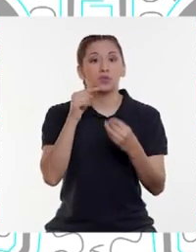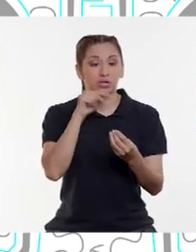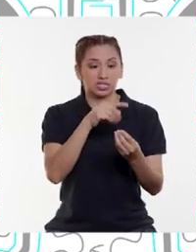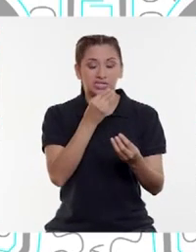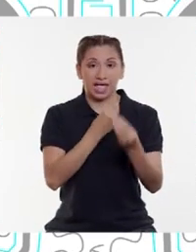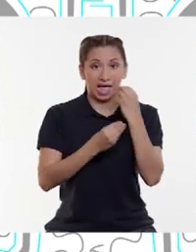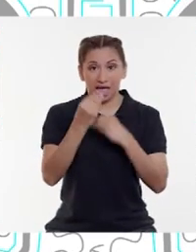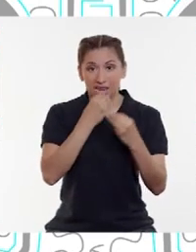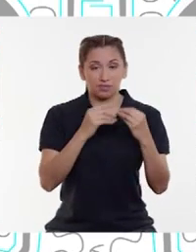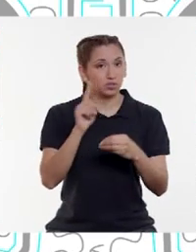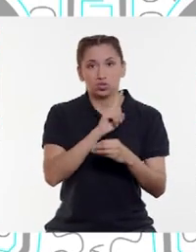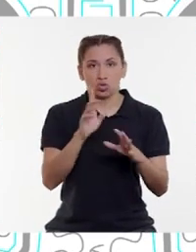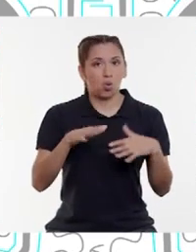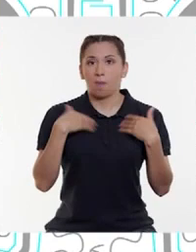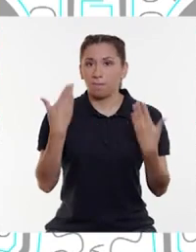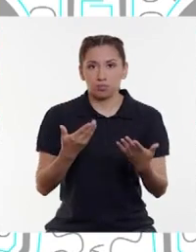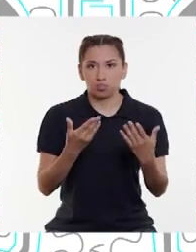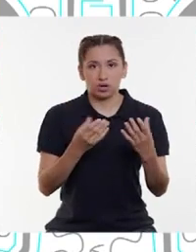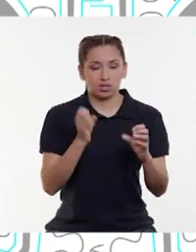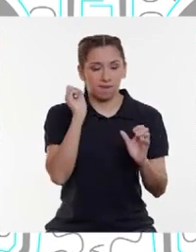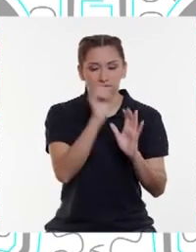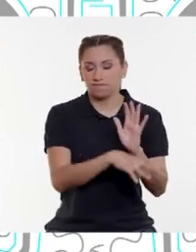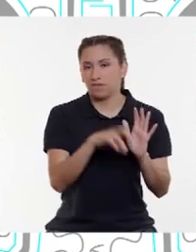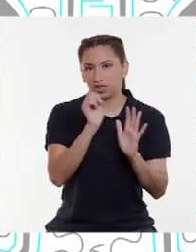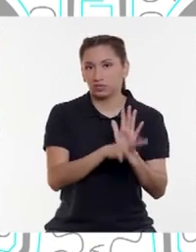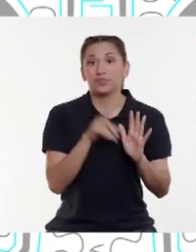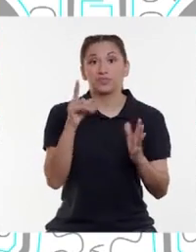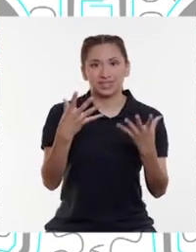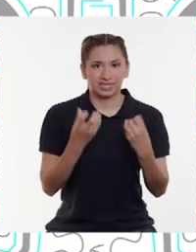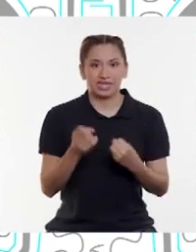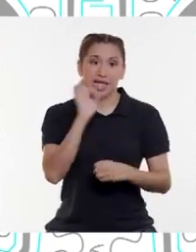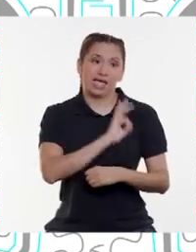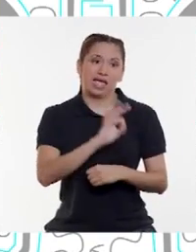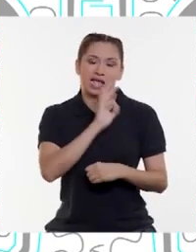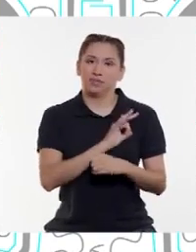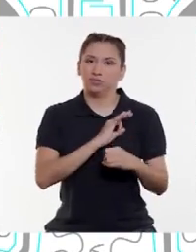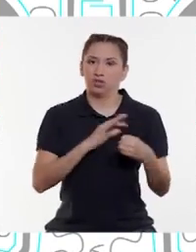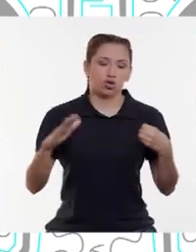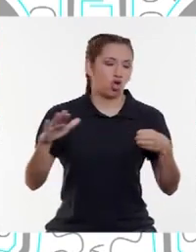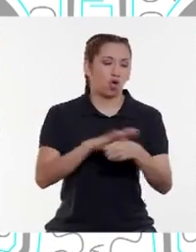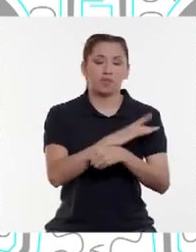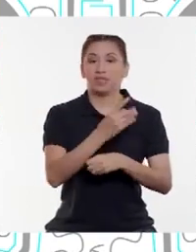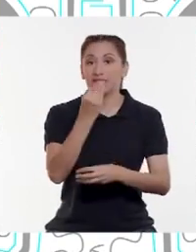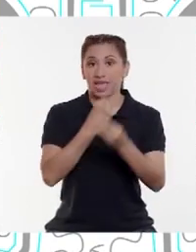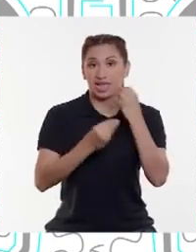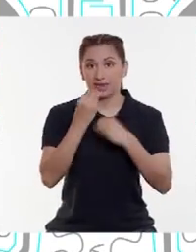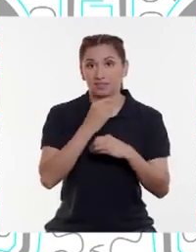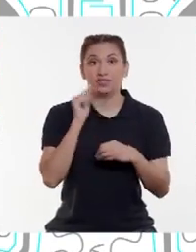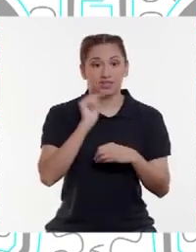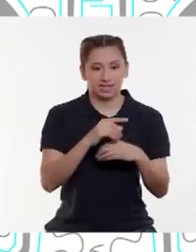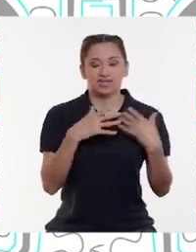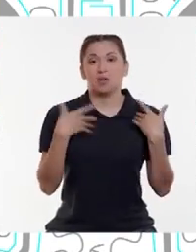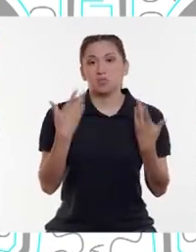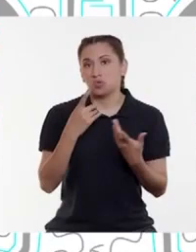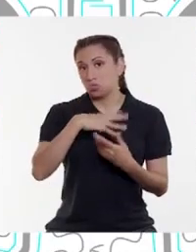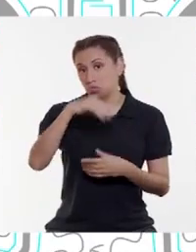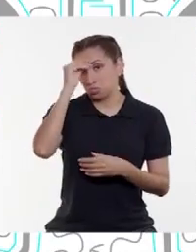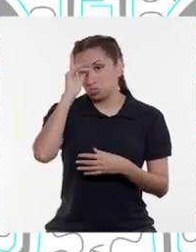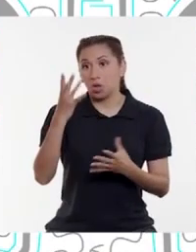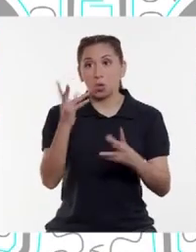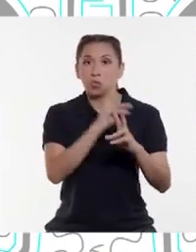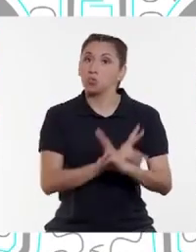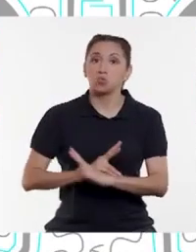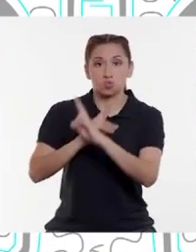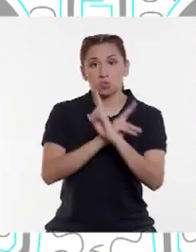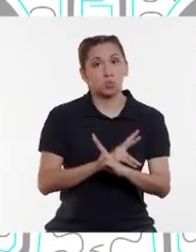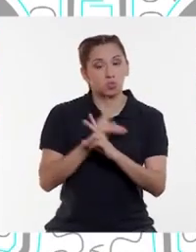el alimento no se debía desperdiciar. Ella quería aprovechar al máximo el alimento. Y con esa acción, quizás sin saberlo,